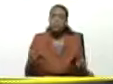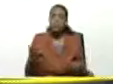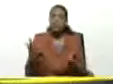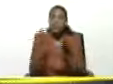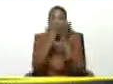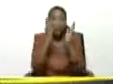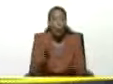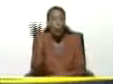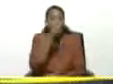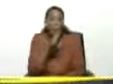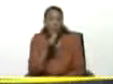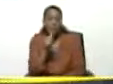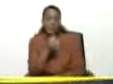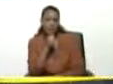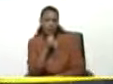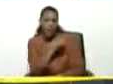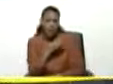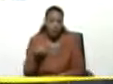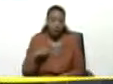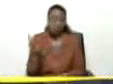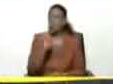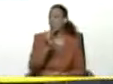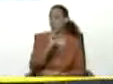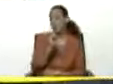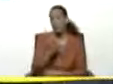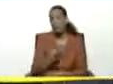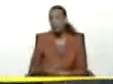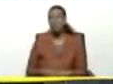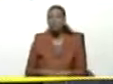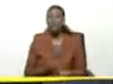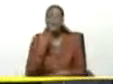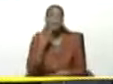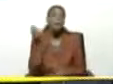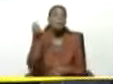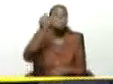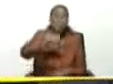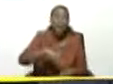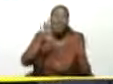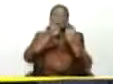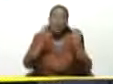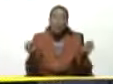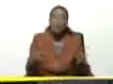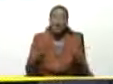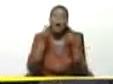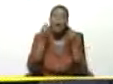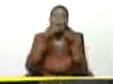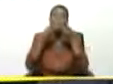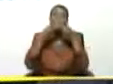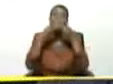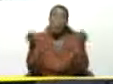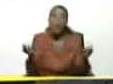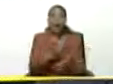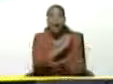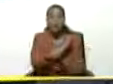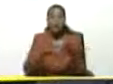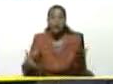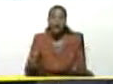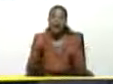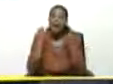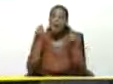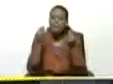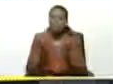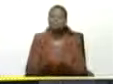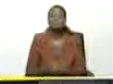muchachos más bien decimos más y mejor educación pública gratuita y de